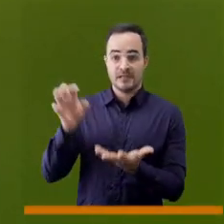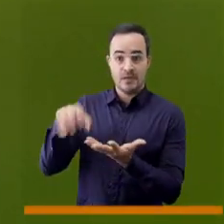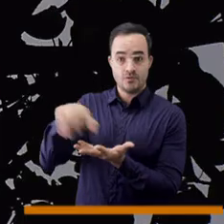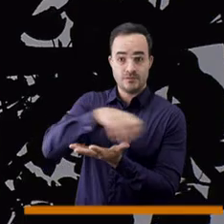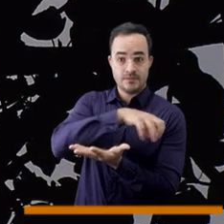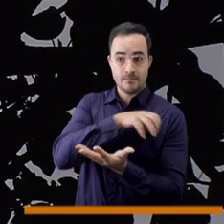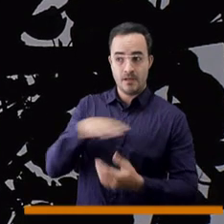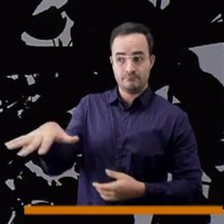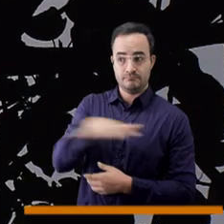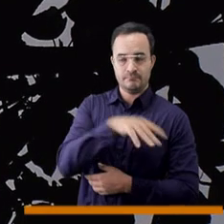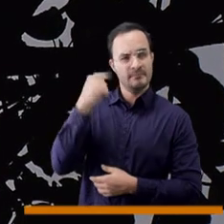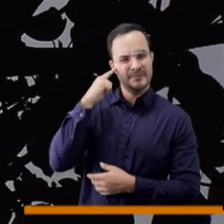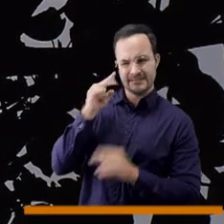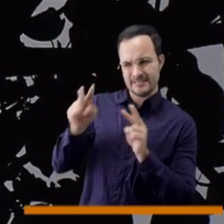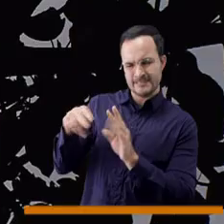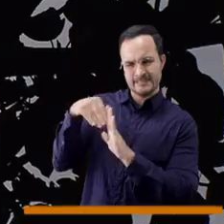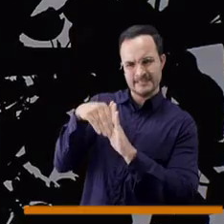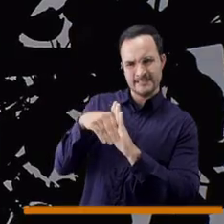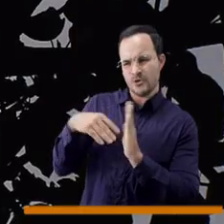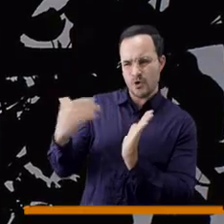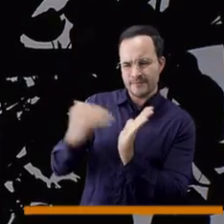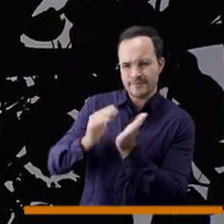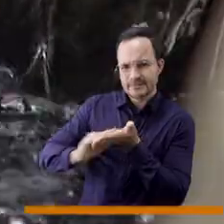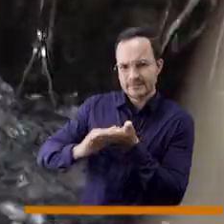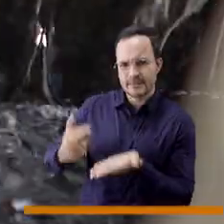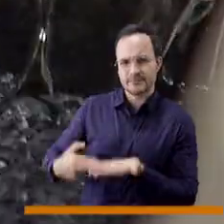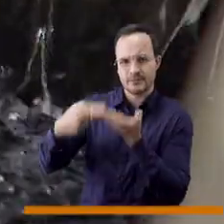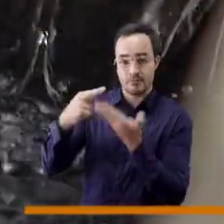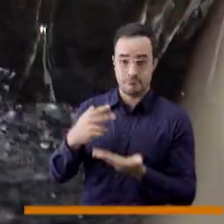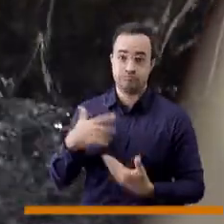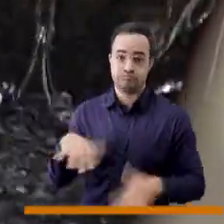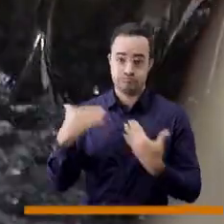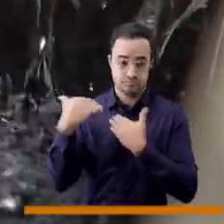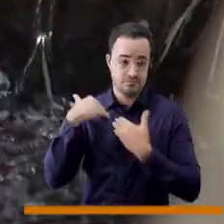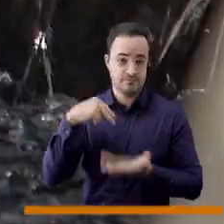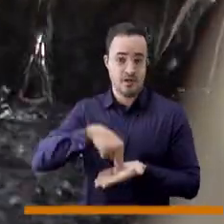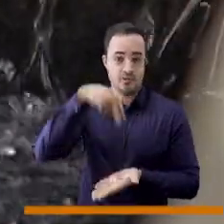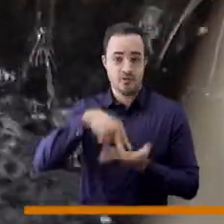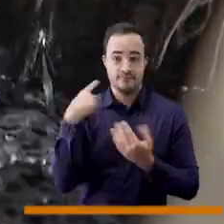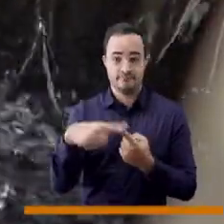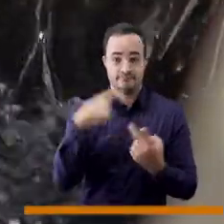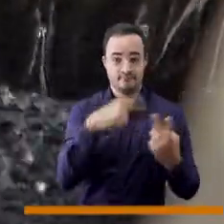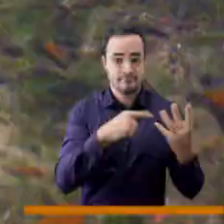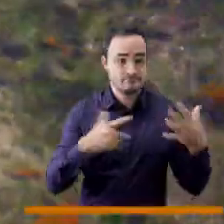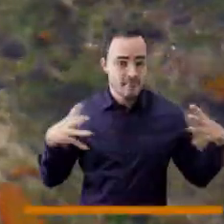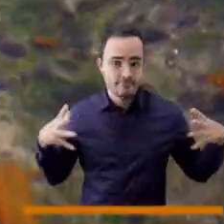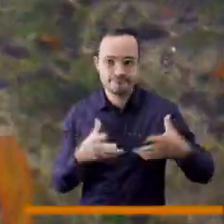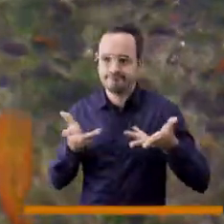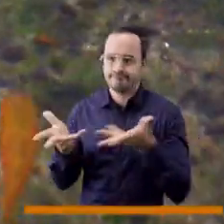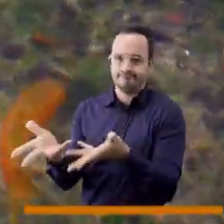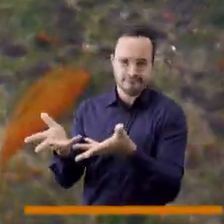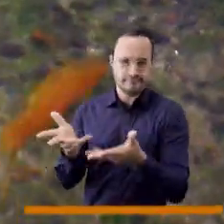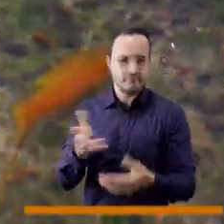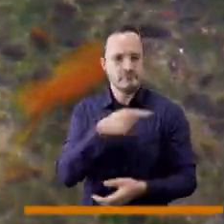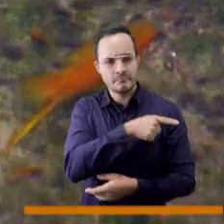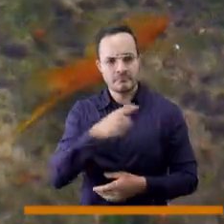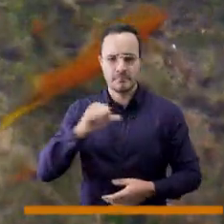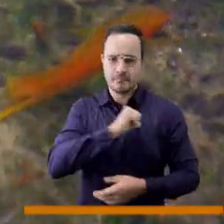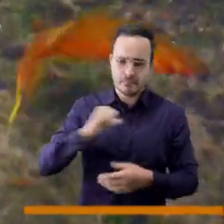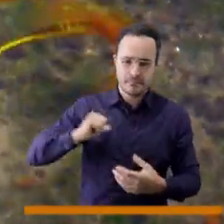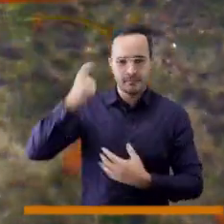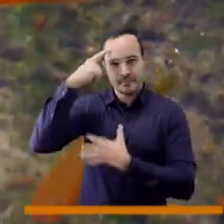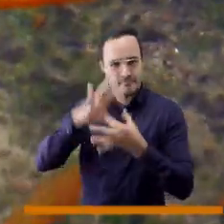ecosistema es una enorme tarea donde debemos vincular varios actores, públicos, privados y comunitarios. Para agruparlos todos